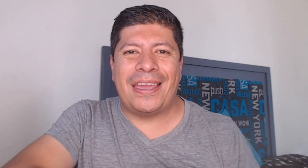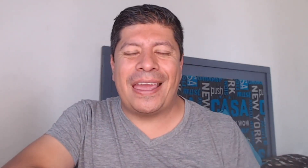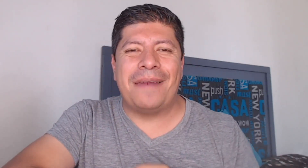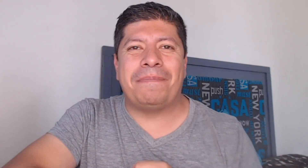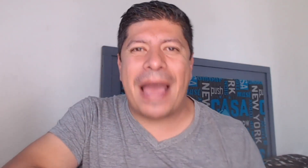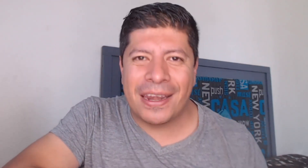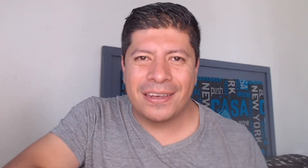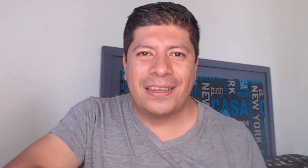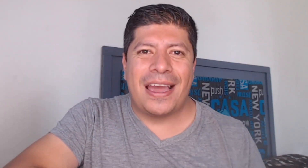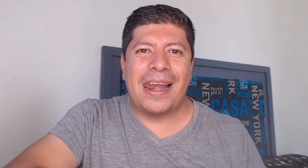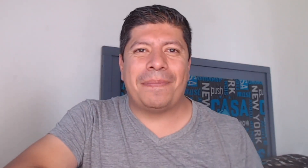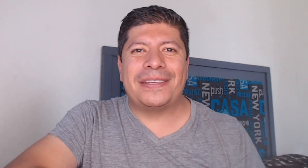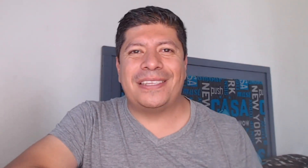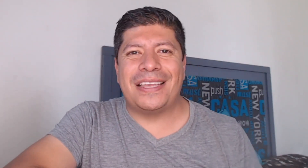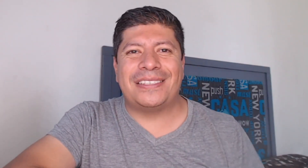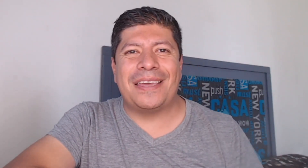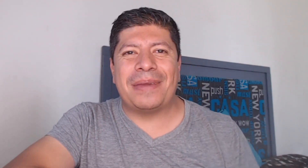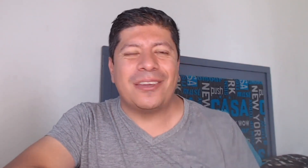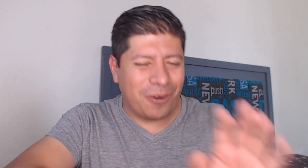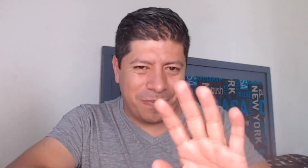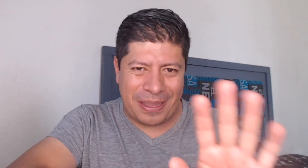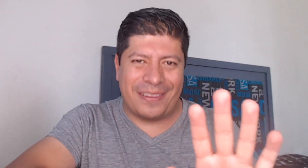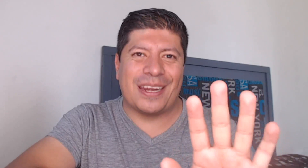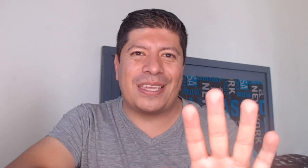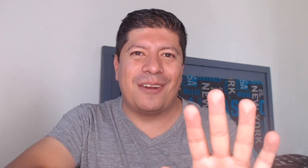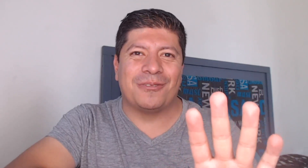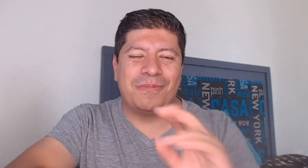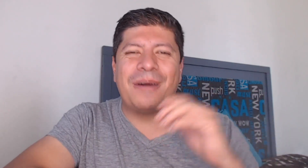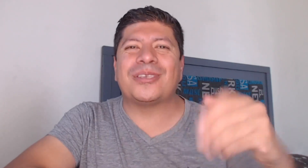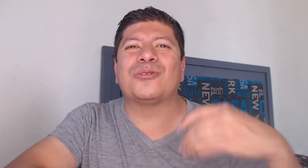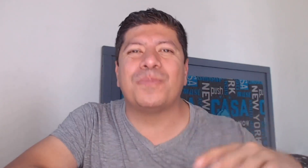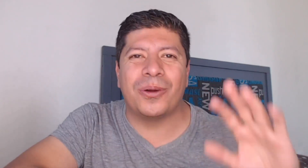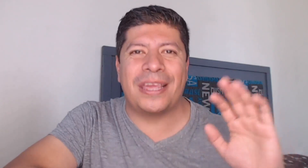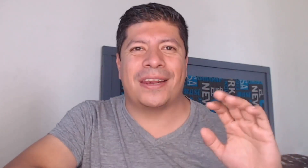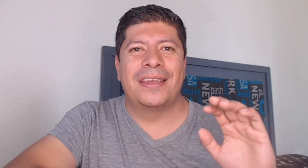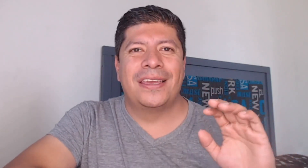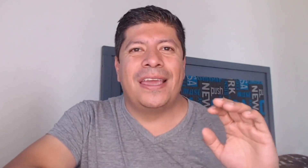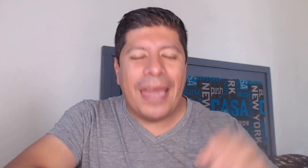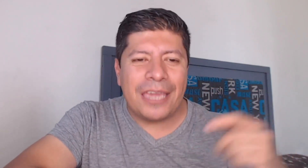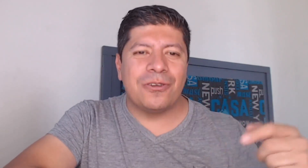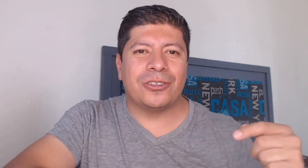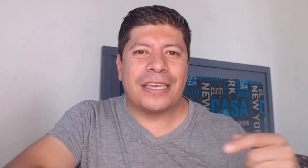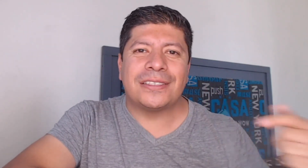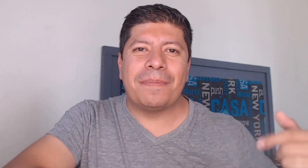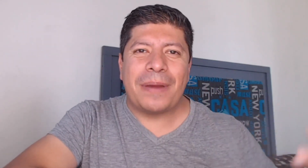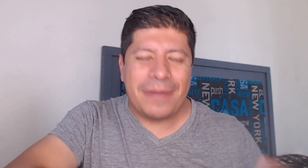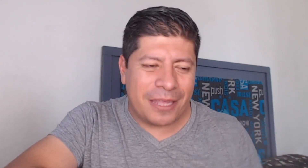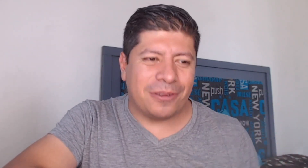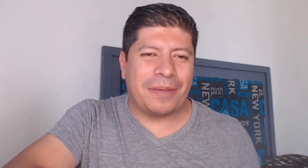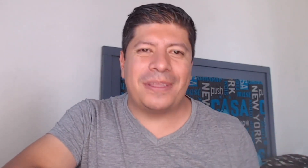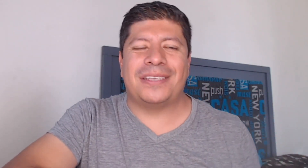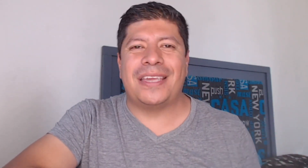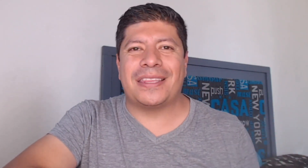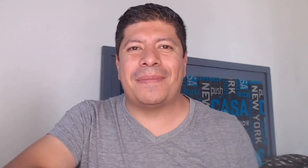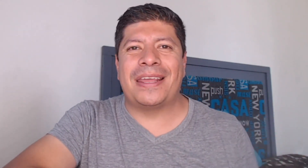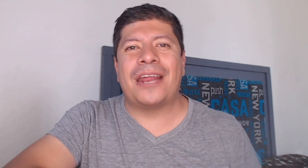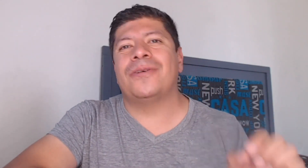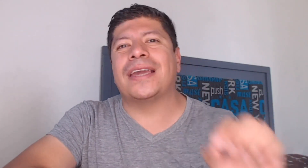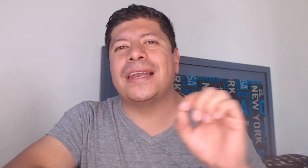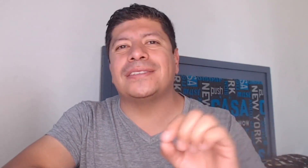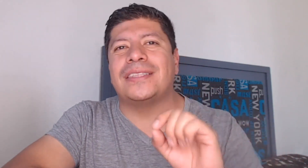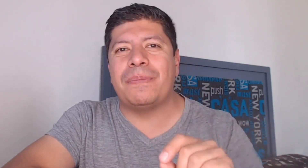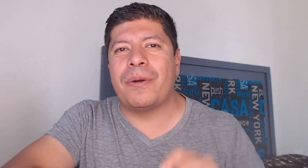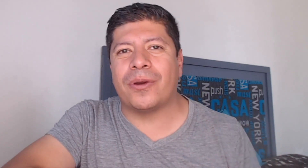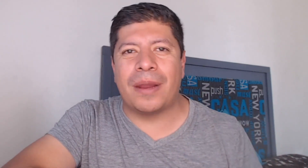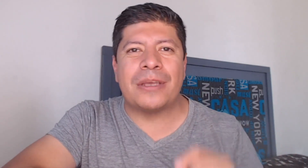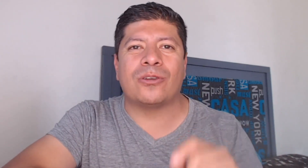el PAN a la presidencia de México, tranquilos, vamos a suponer, Ellos están previendo también de cierta manera no